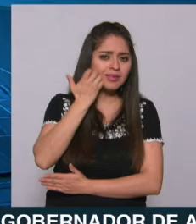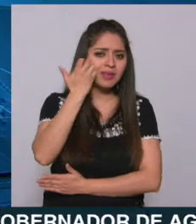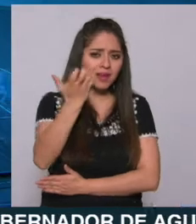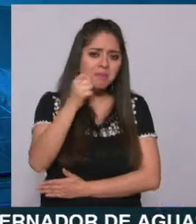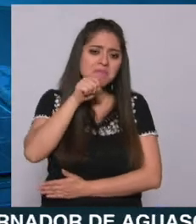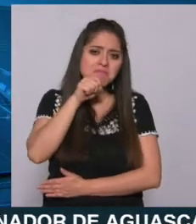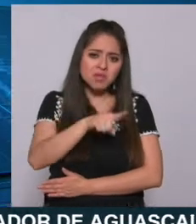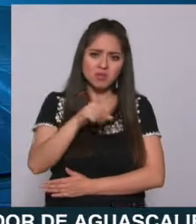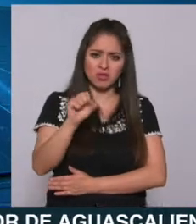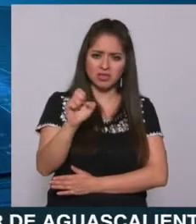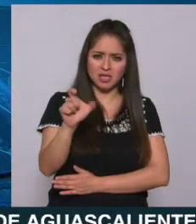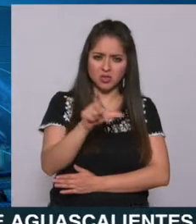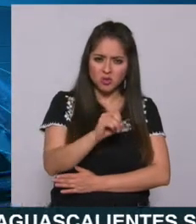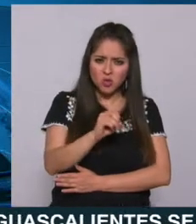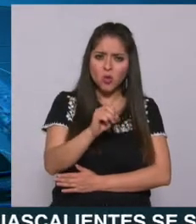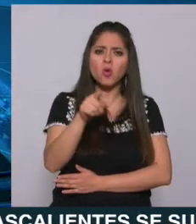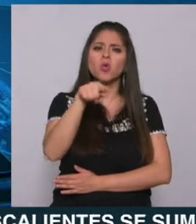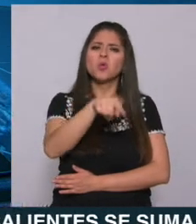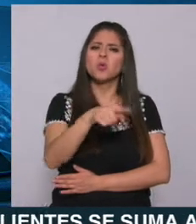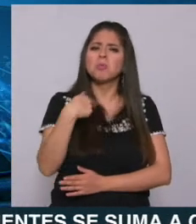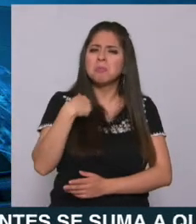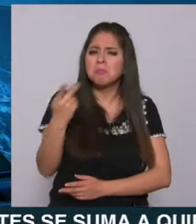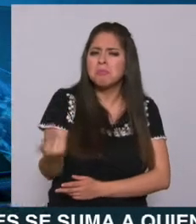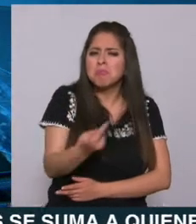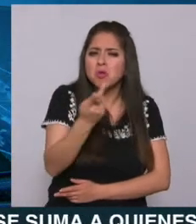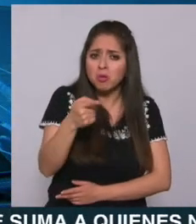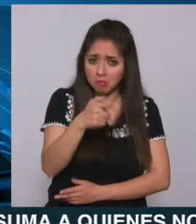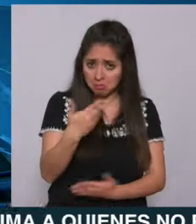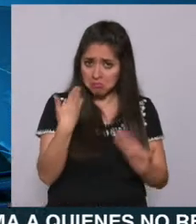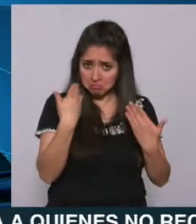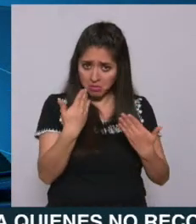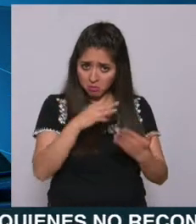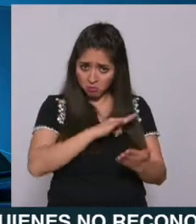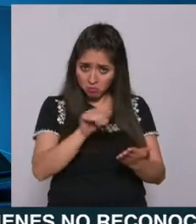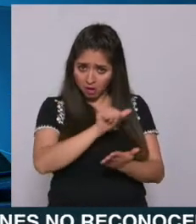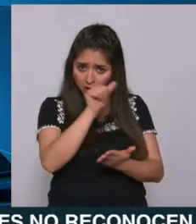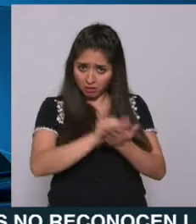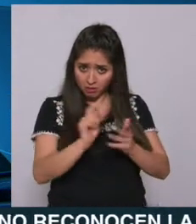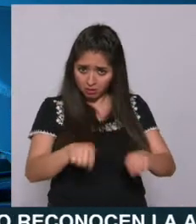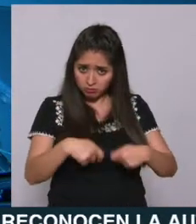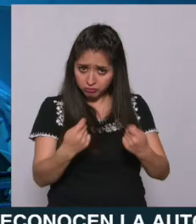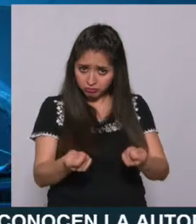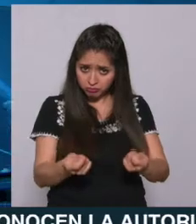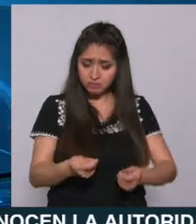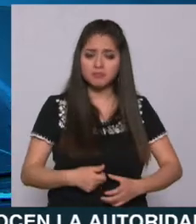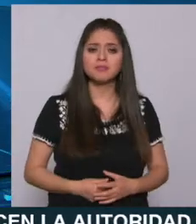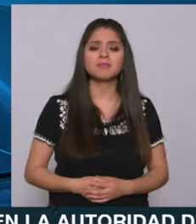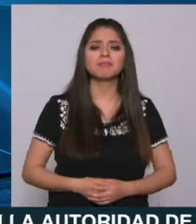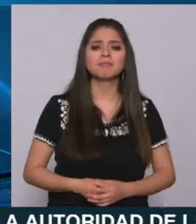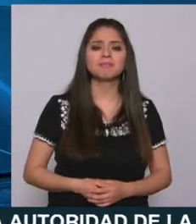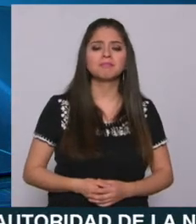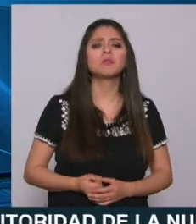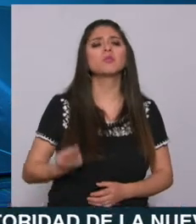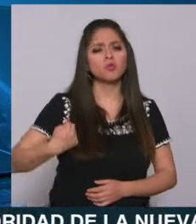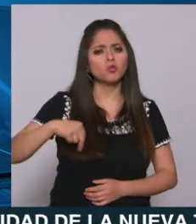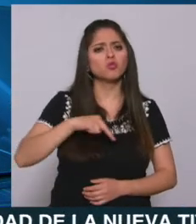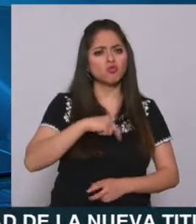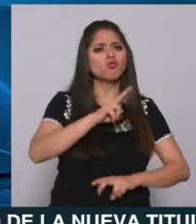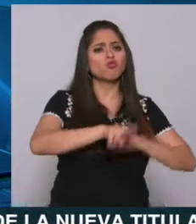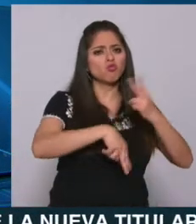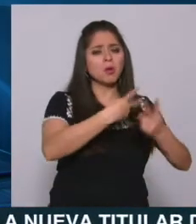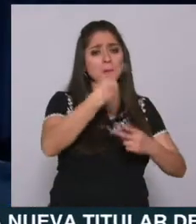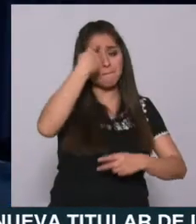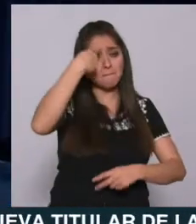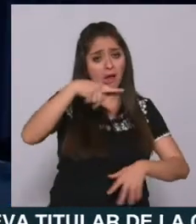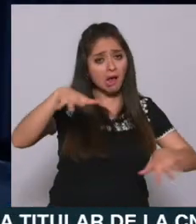sexo. Díganos, ¿cómo les ha ido con este trámite? Mira, sí nos acercamos al registro civil tratando de cambiar su nombre y